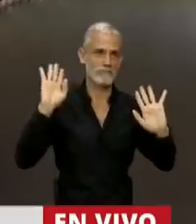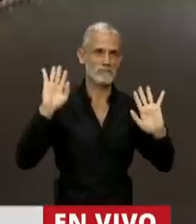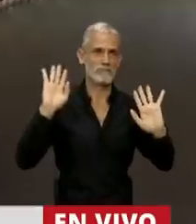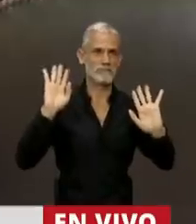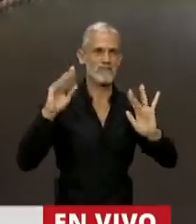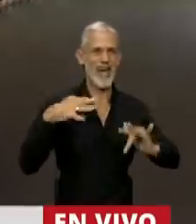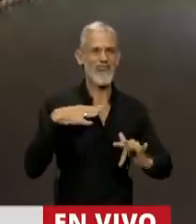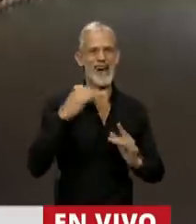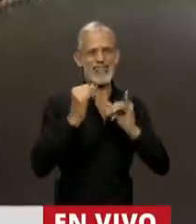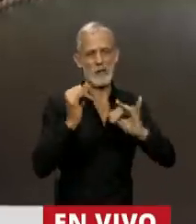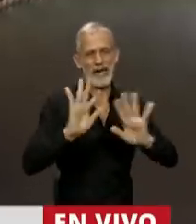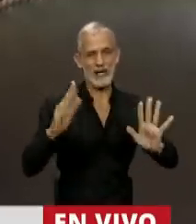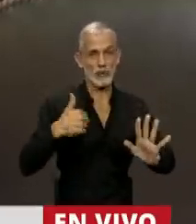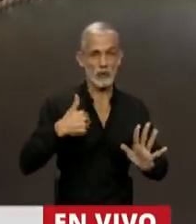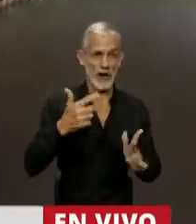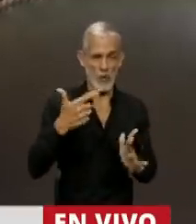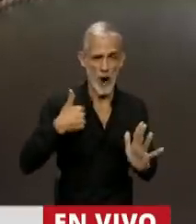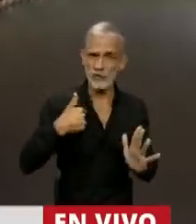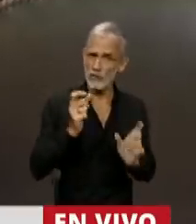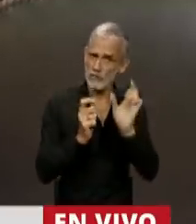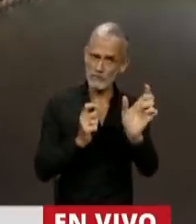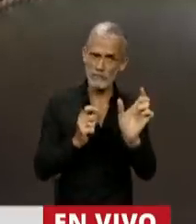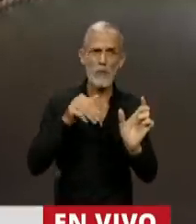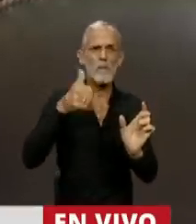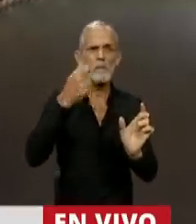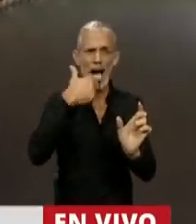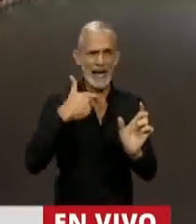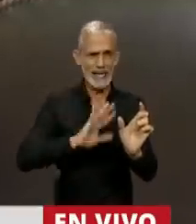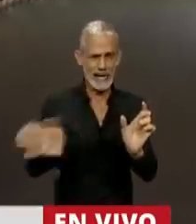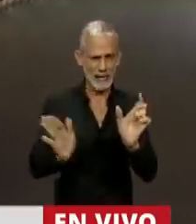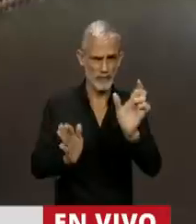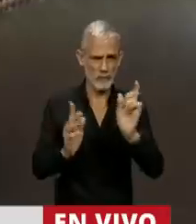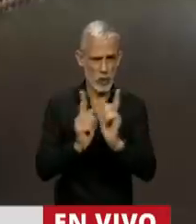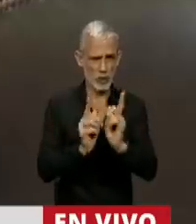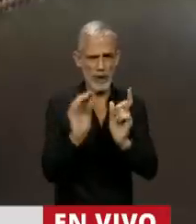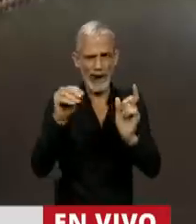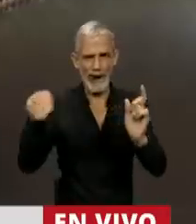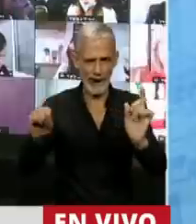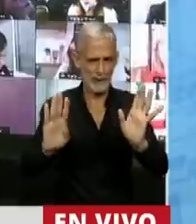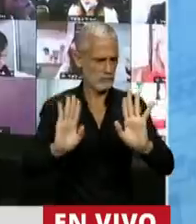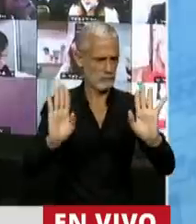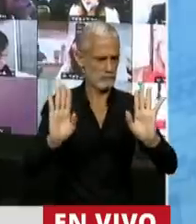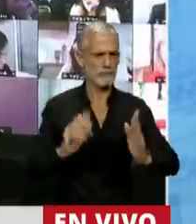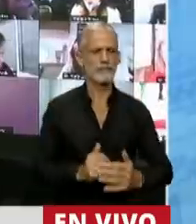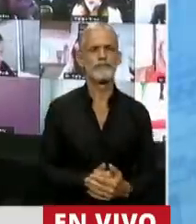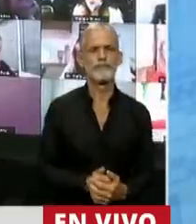la carencia de argumentos que podría tener uno que el arreglo que podemos expresar.